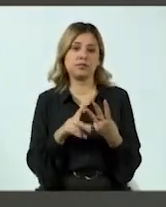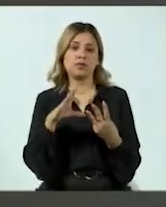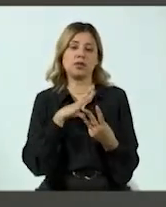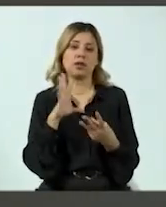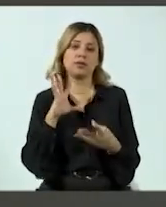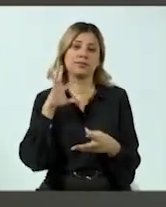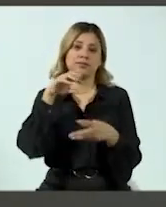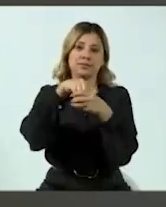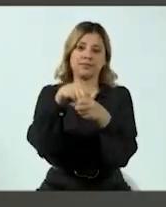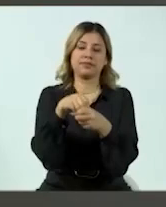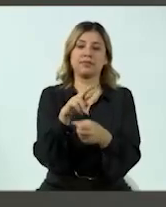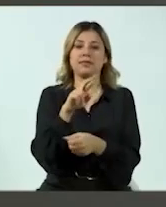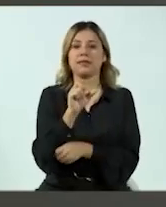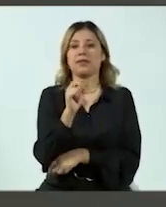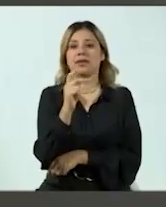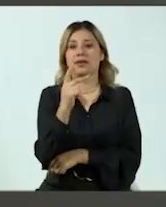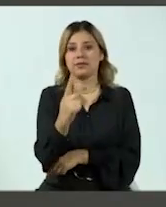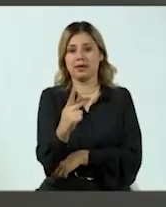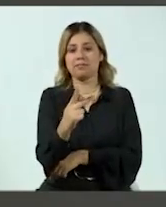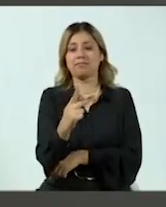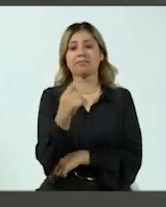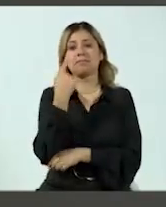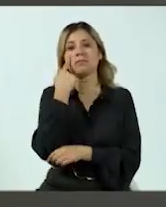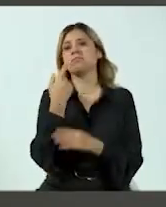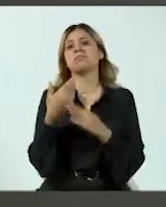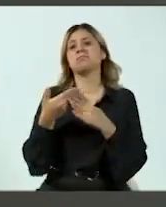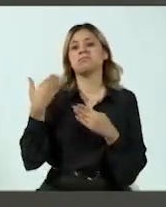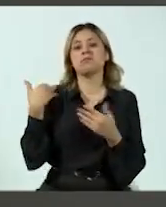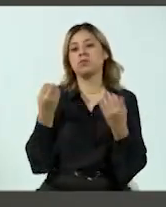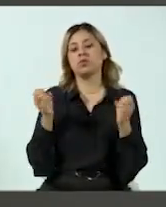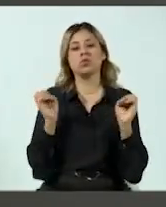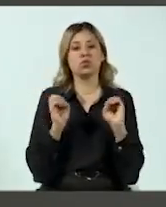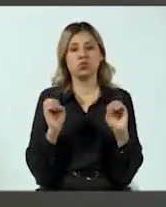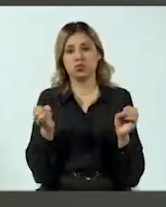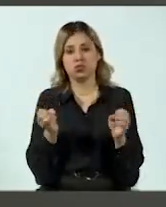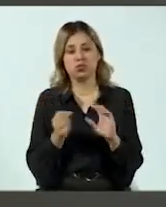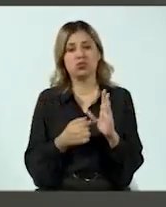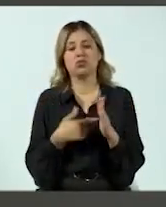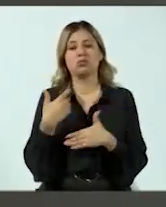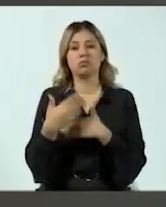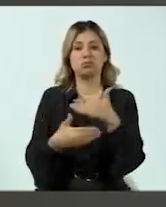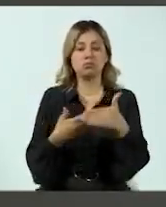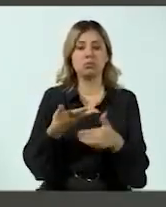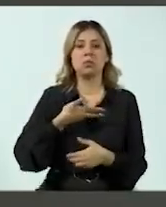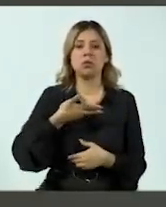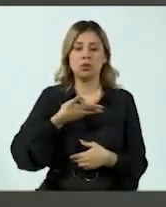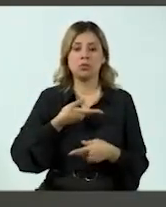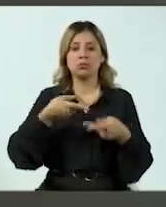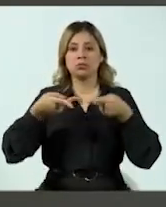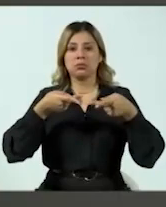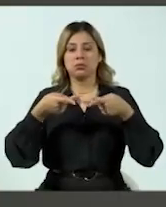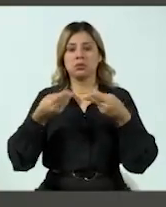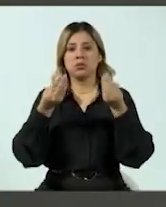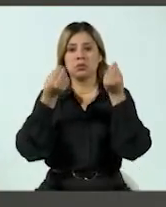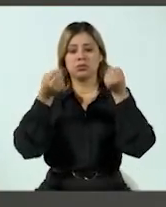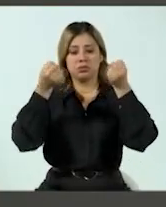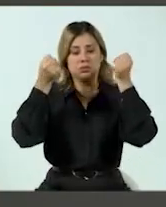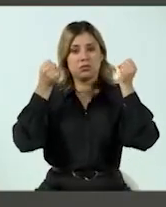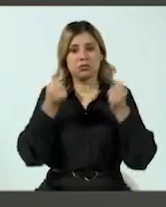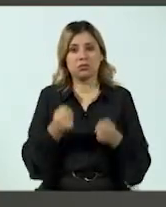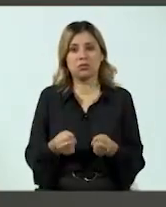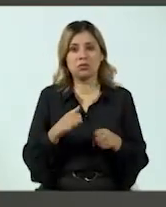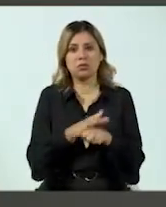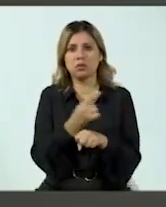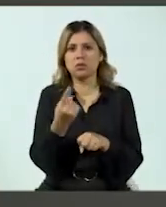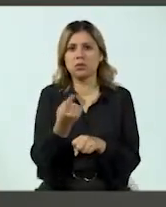incluyendo rap y beatboxing que no estaba en la edición este anterior pero que estamos muy seguros porque